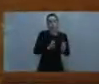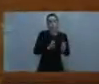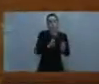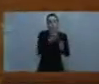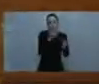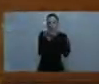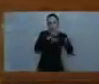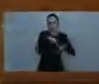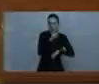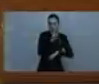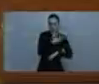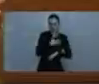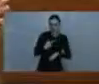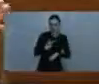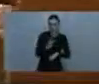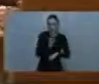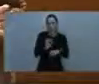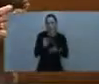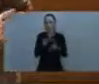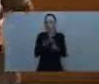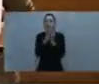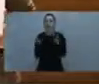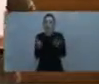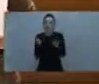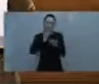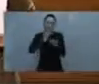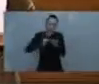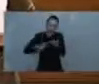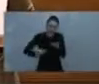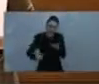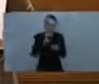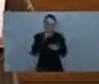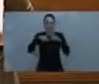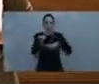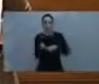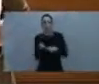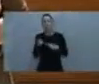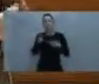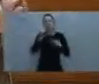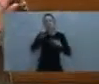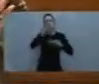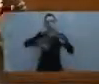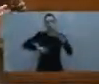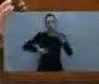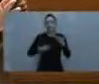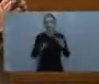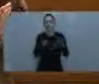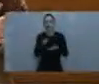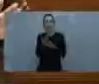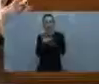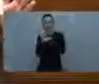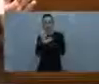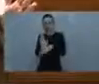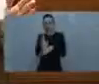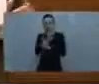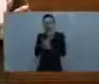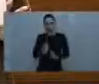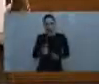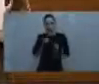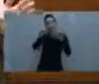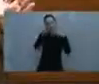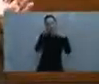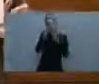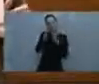las libretas para enseñarlo en las ruedas de prensa. No, no. La transparencia es contar las cosas a la